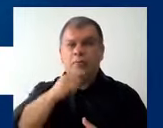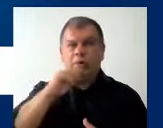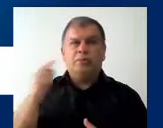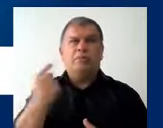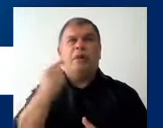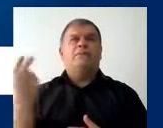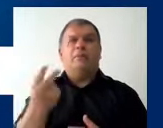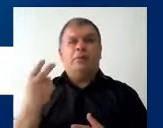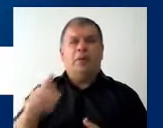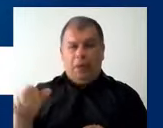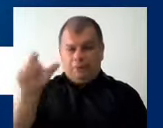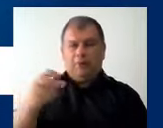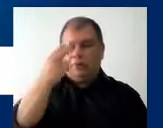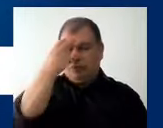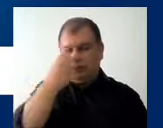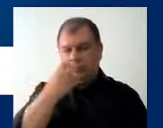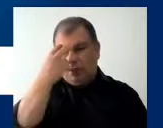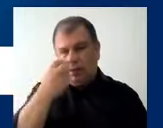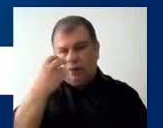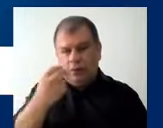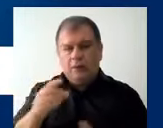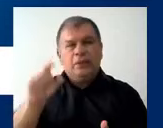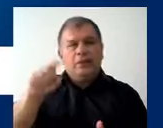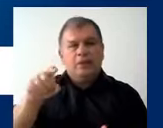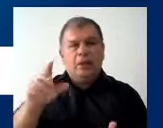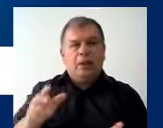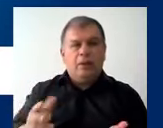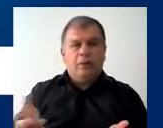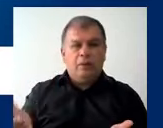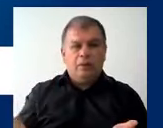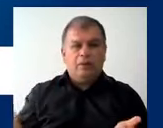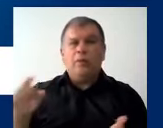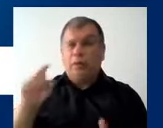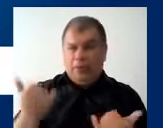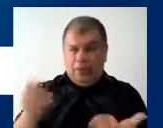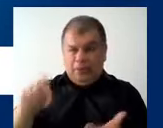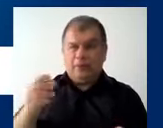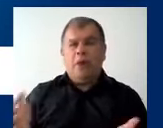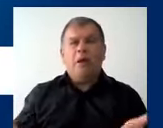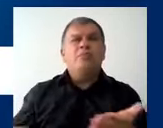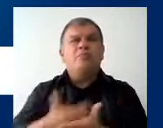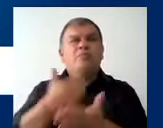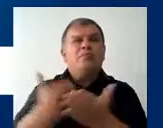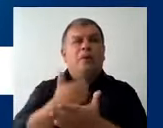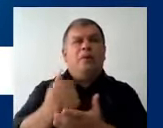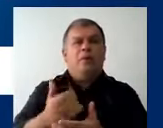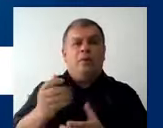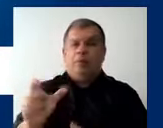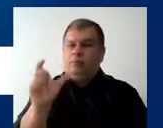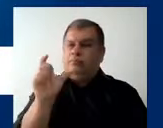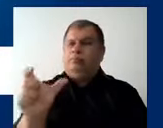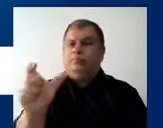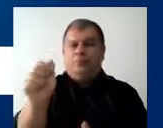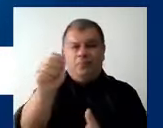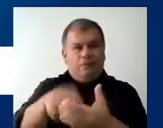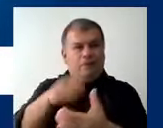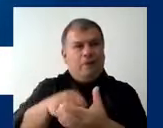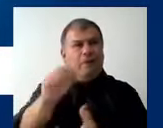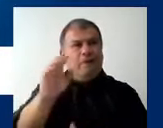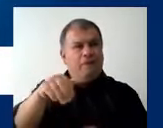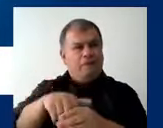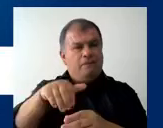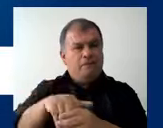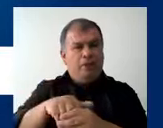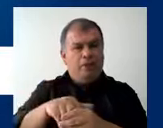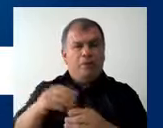persona ciega y lo que necesitaba lo que necesita es renovar su tarjeta en el Banco de la Nación a fin de